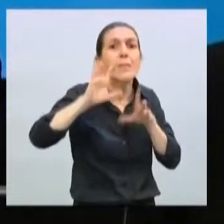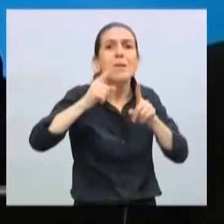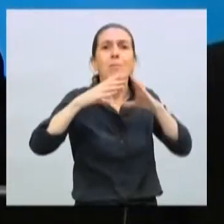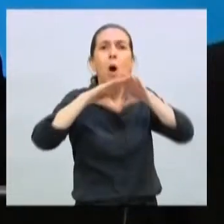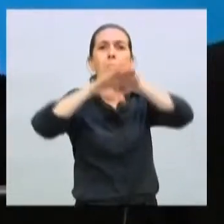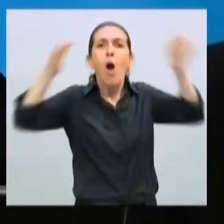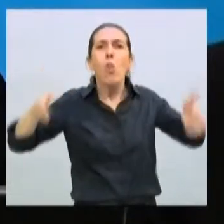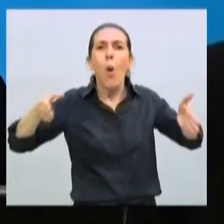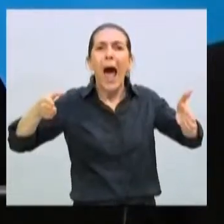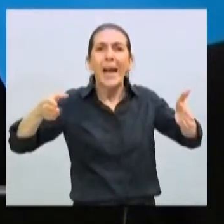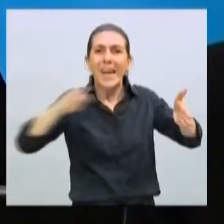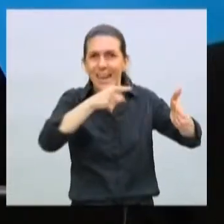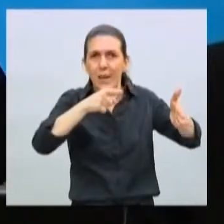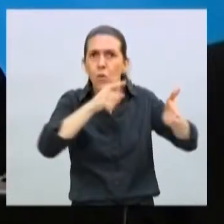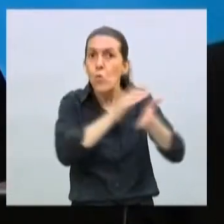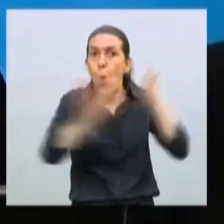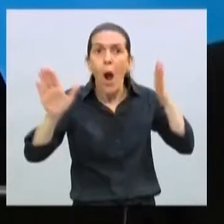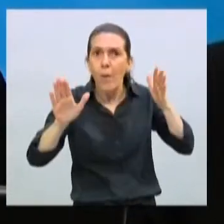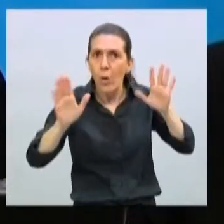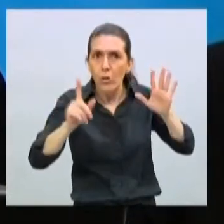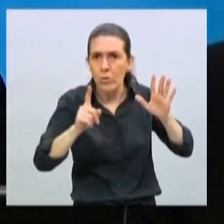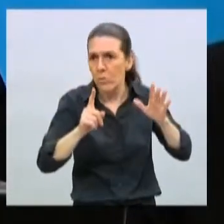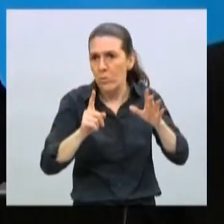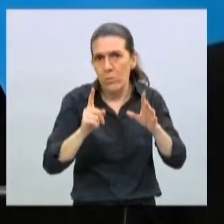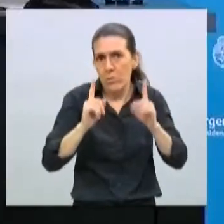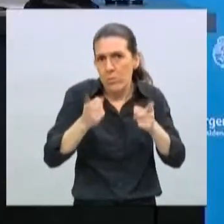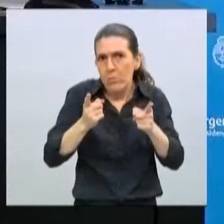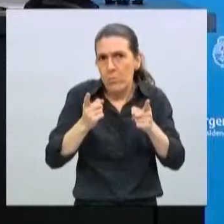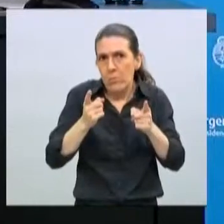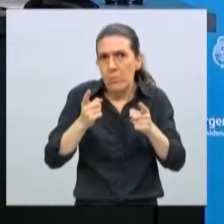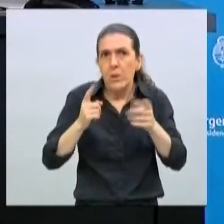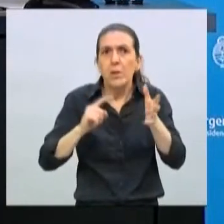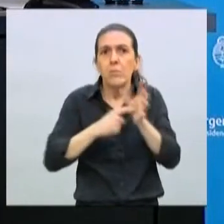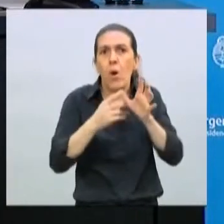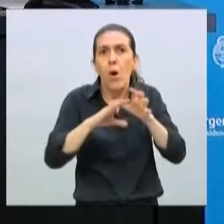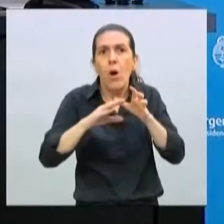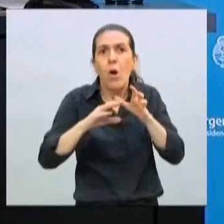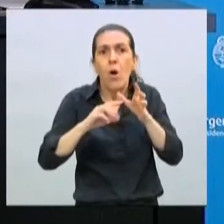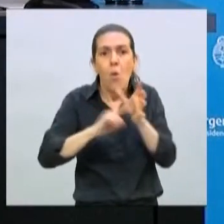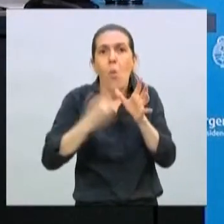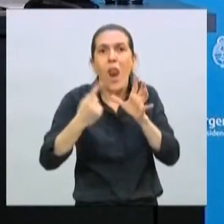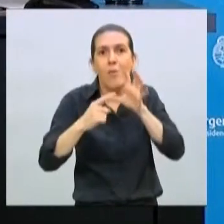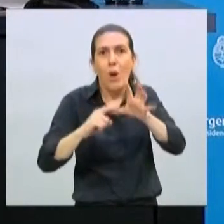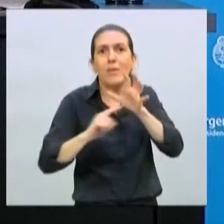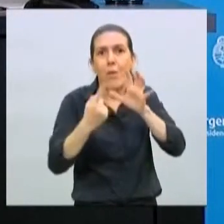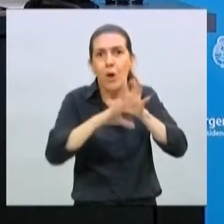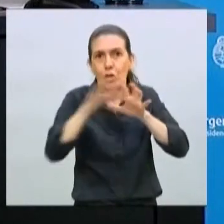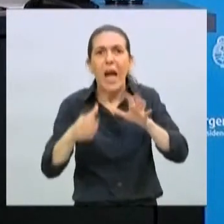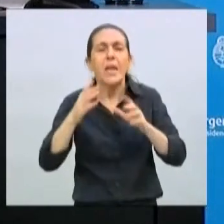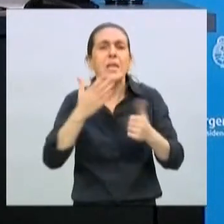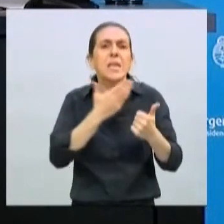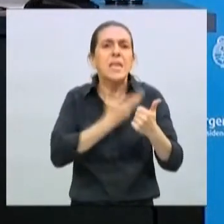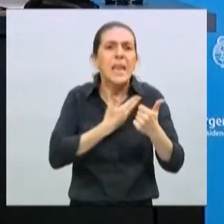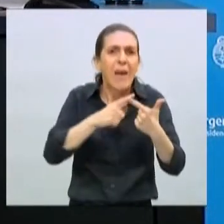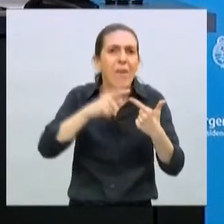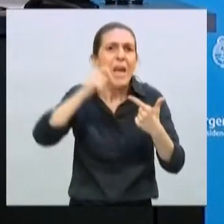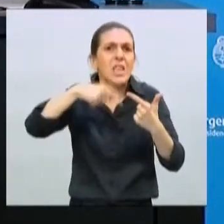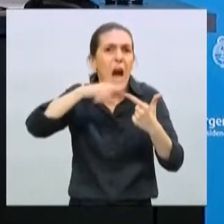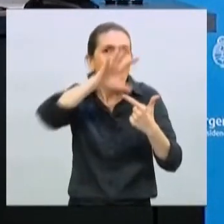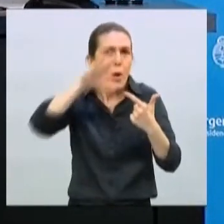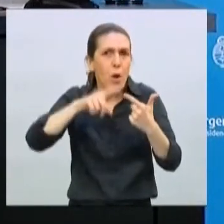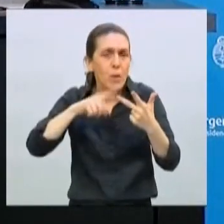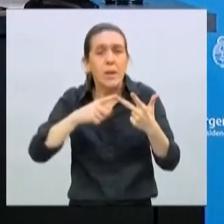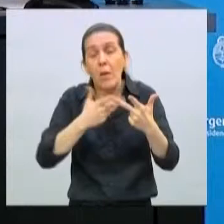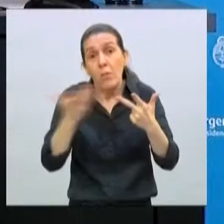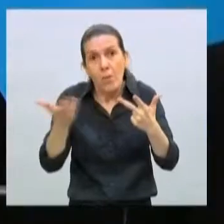modulares que se han construido en el Gran Buenos Aires y en provincias como Santa Fe, Chaco, en